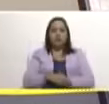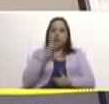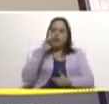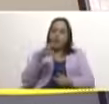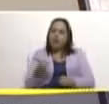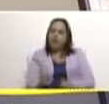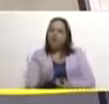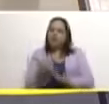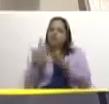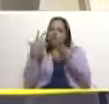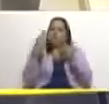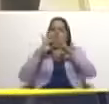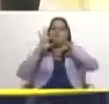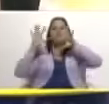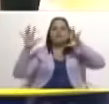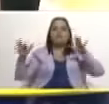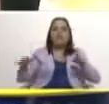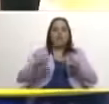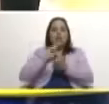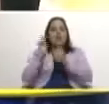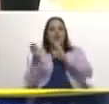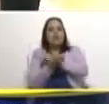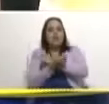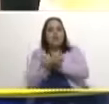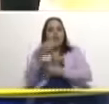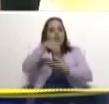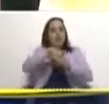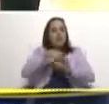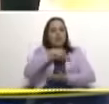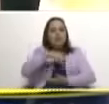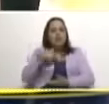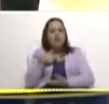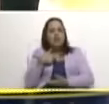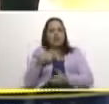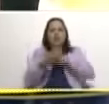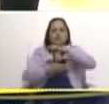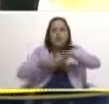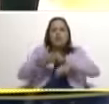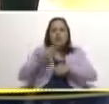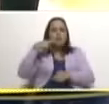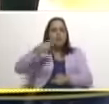radiante y transfigurada en medio de nuestras miserias políticas.